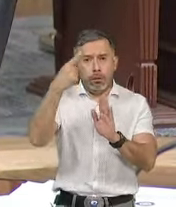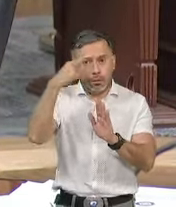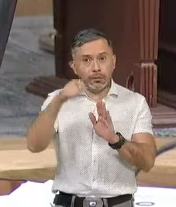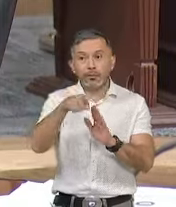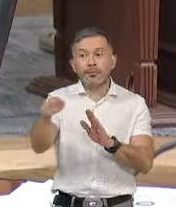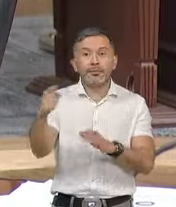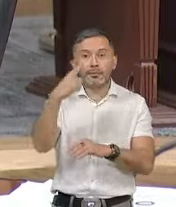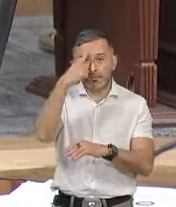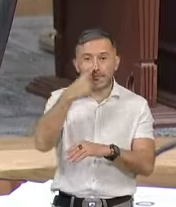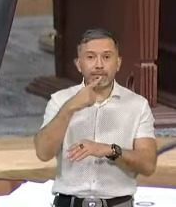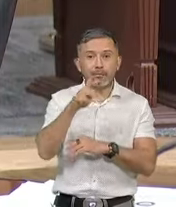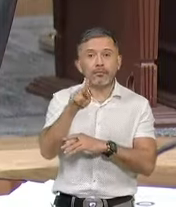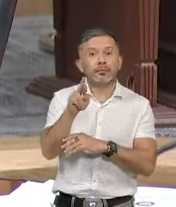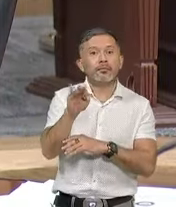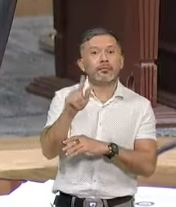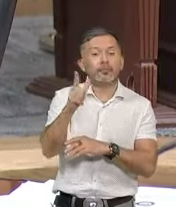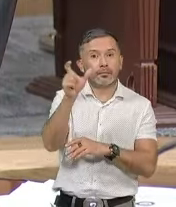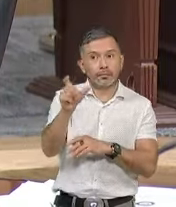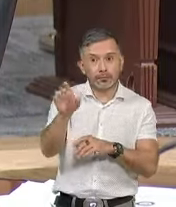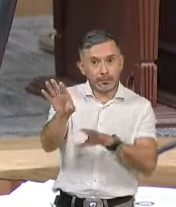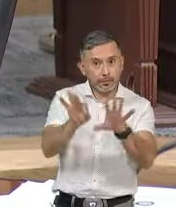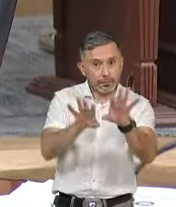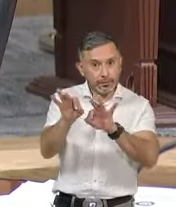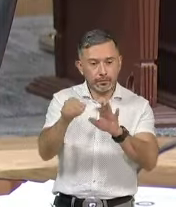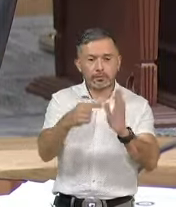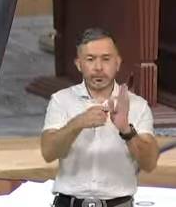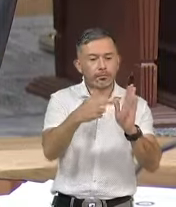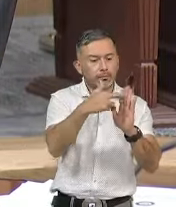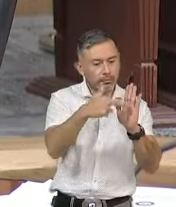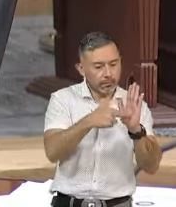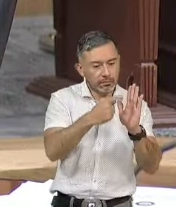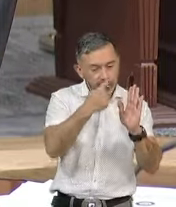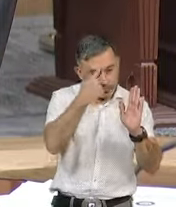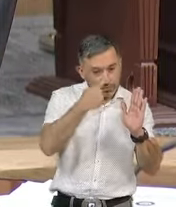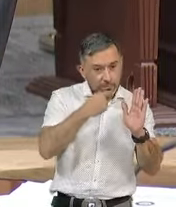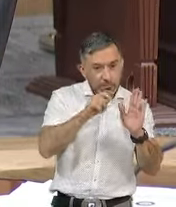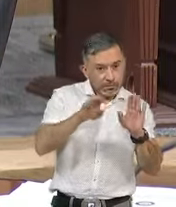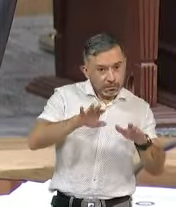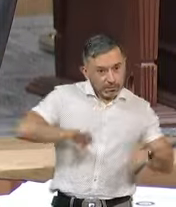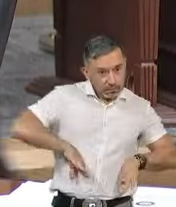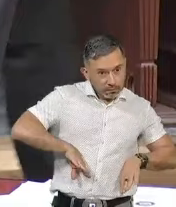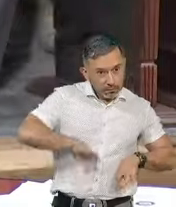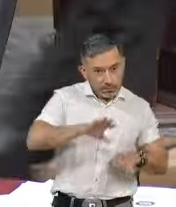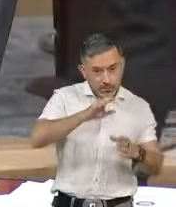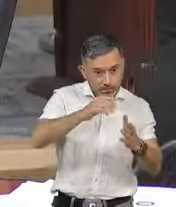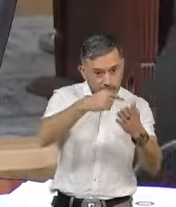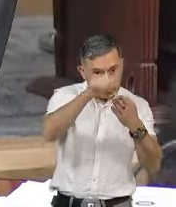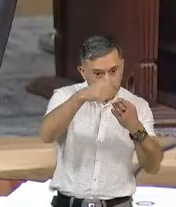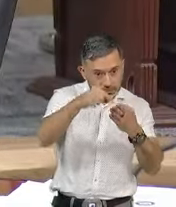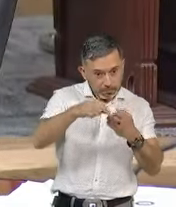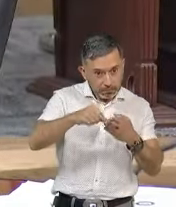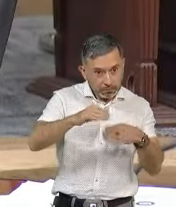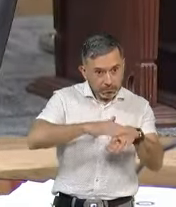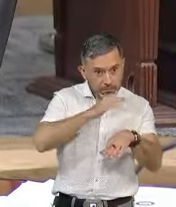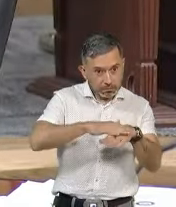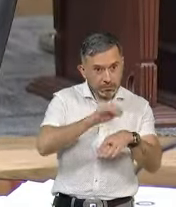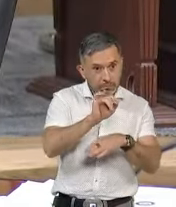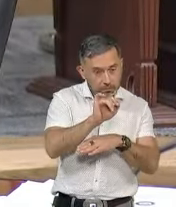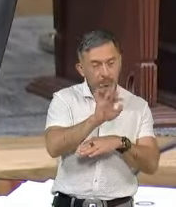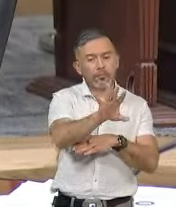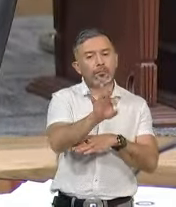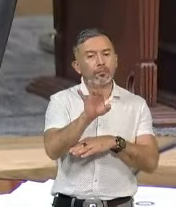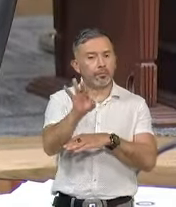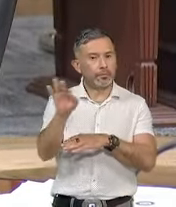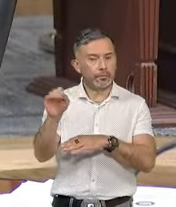perfiles que nos propusieron pasaran por esa metodología cubrieran también estos puntos algunos otros que la propia